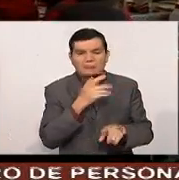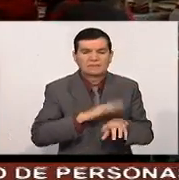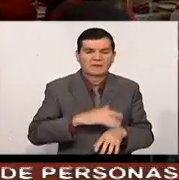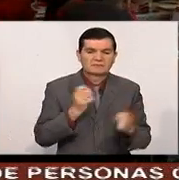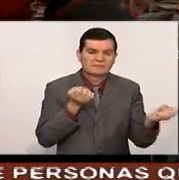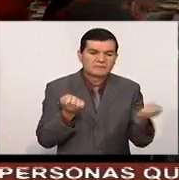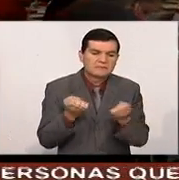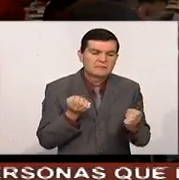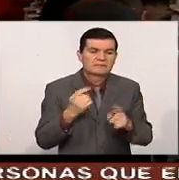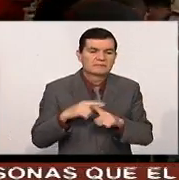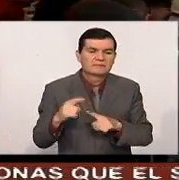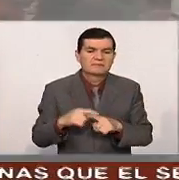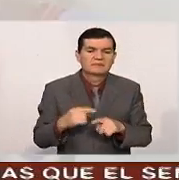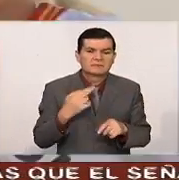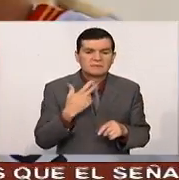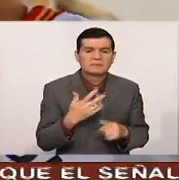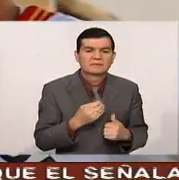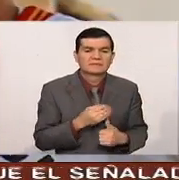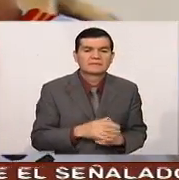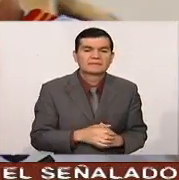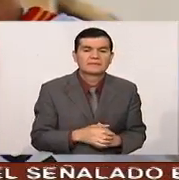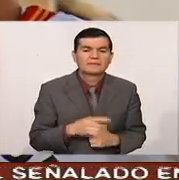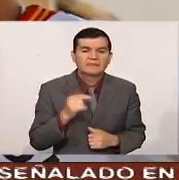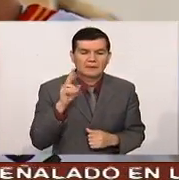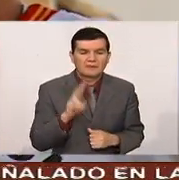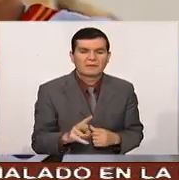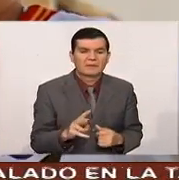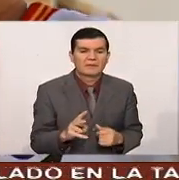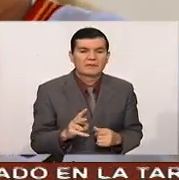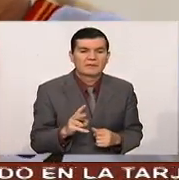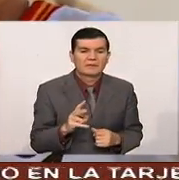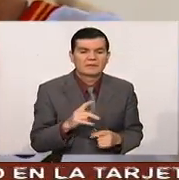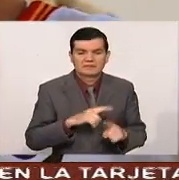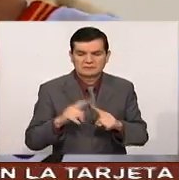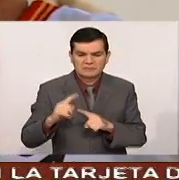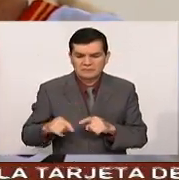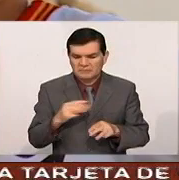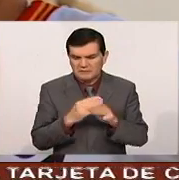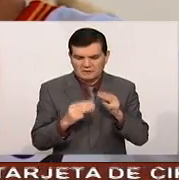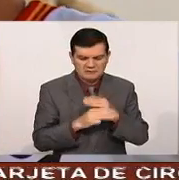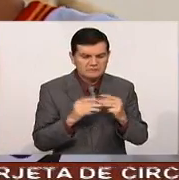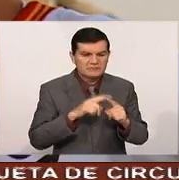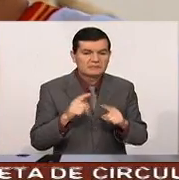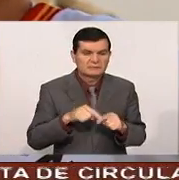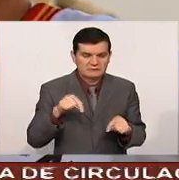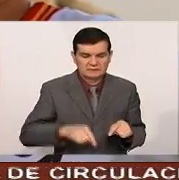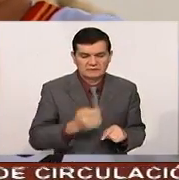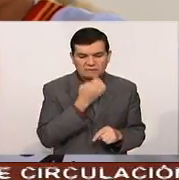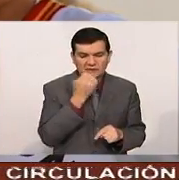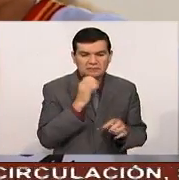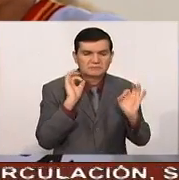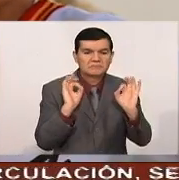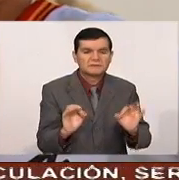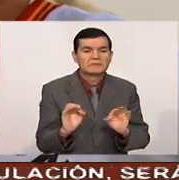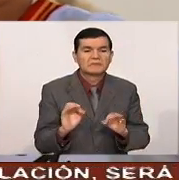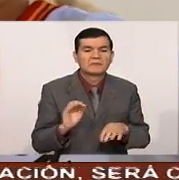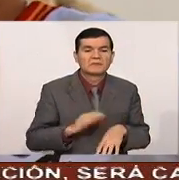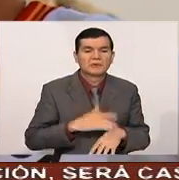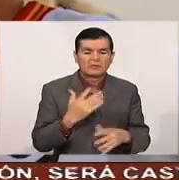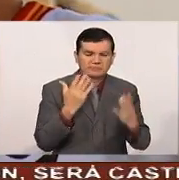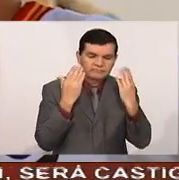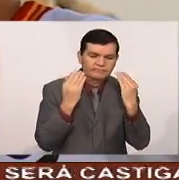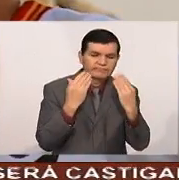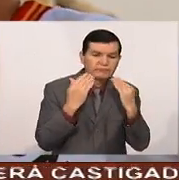educación física y más todo. Realmente me gustan todas las materias y esta escuela está muy bien por cómo